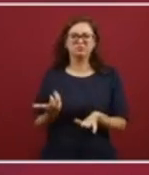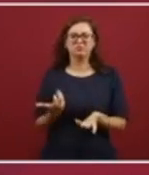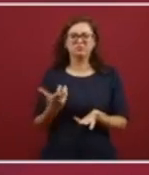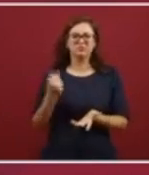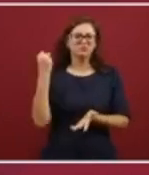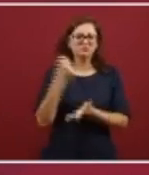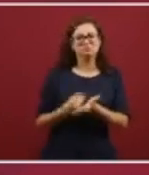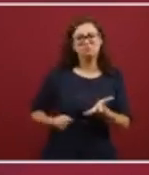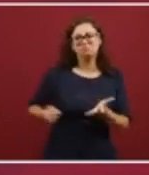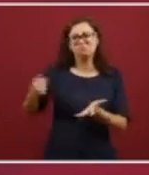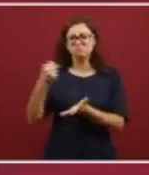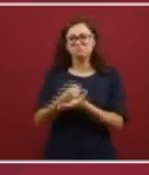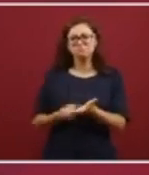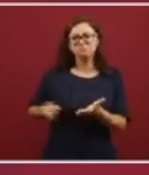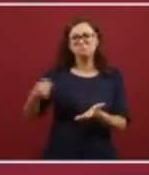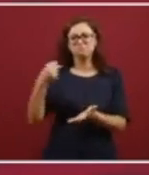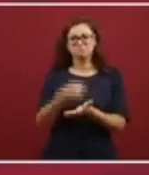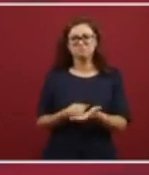mayor,